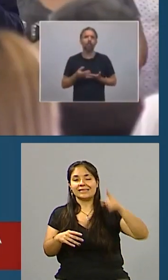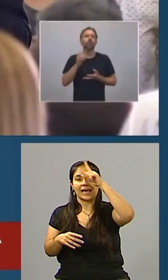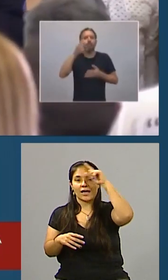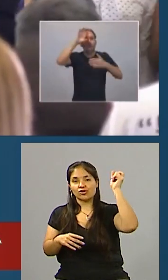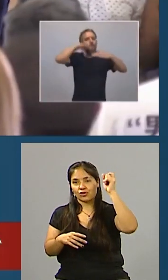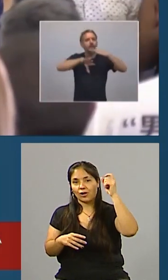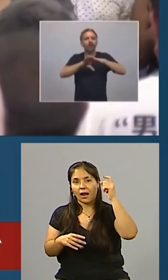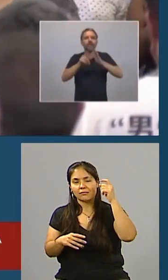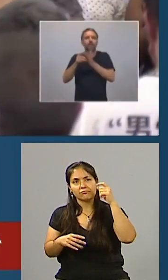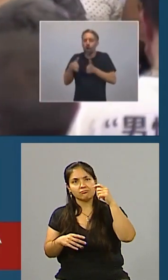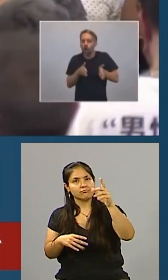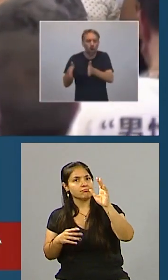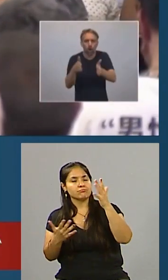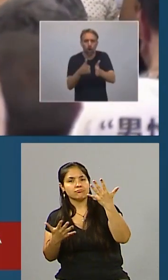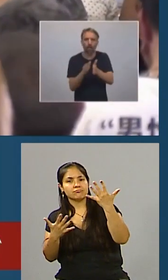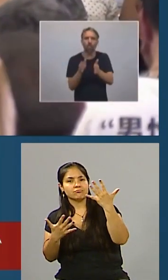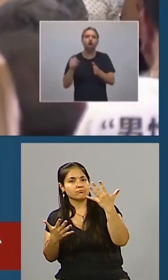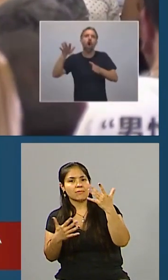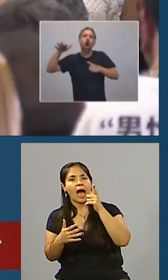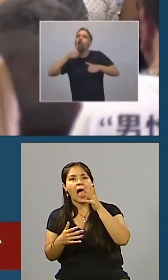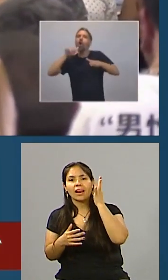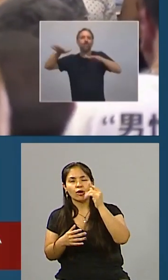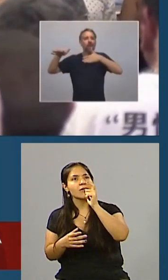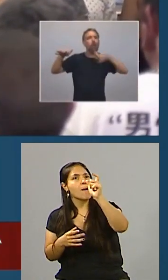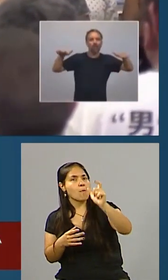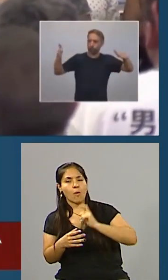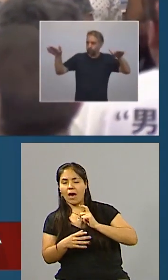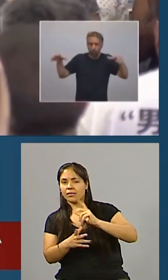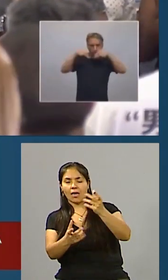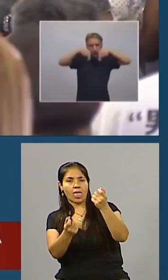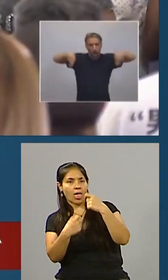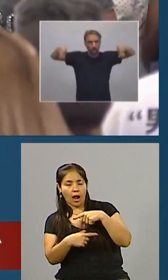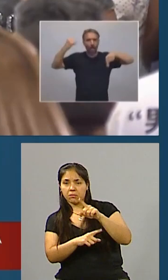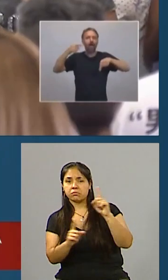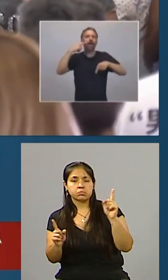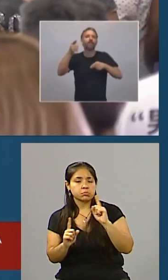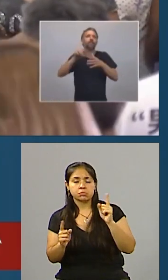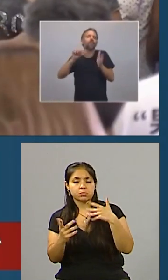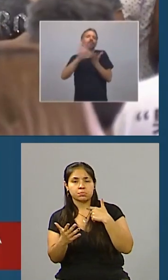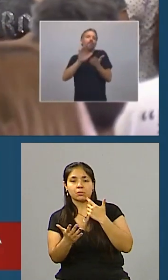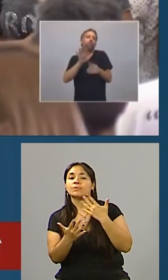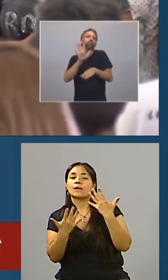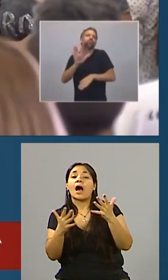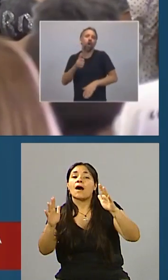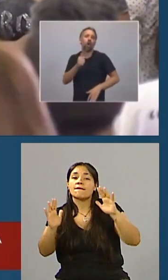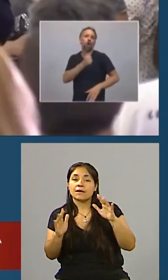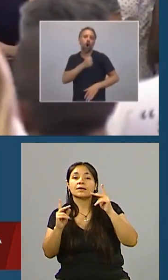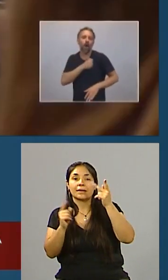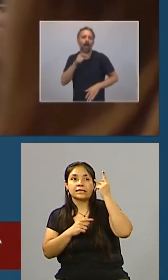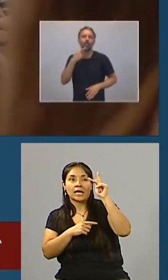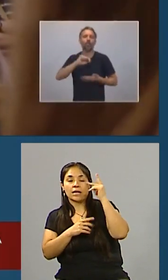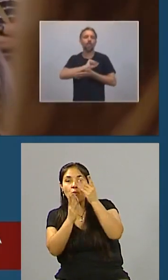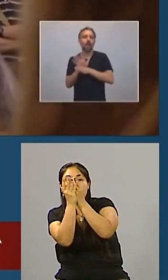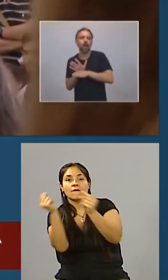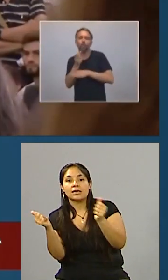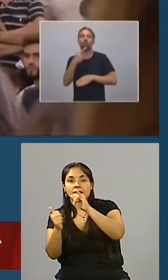acostumbrados? Es decir, un gobierno que no les va a responder a todas y a cada una de sus demandas. ¿Será el fin del kirchnerismo o